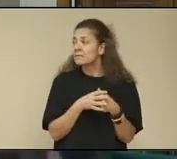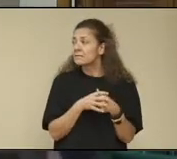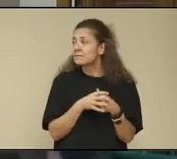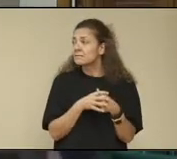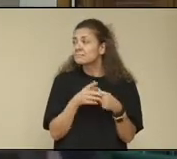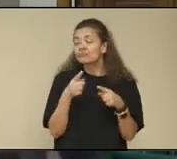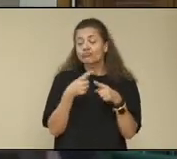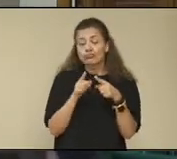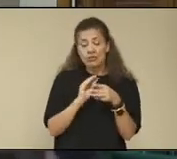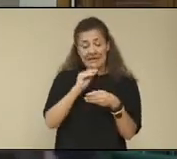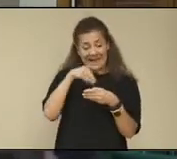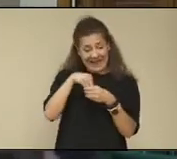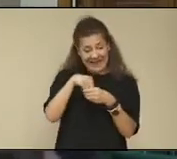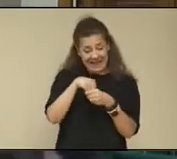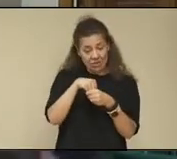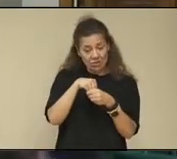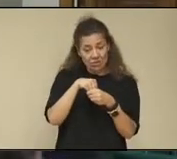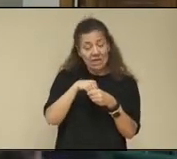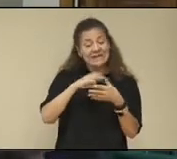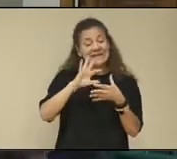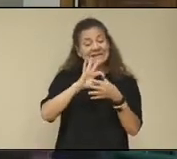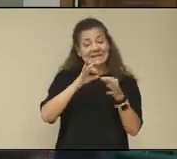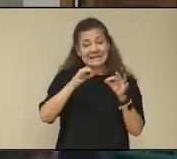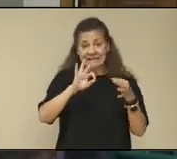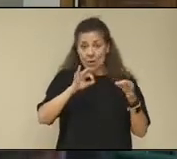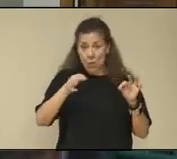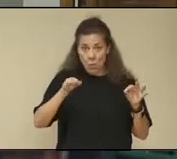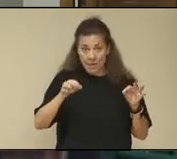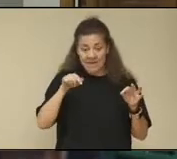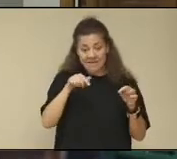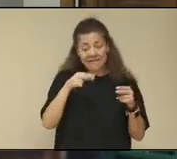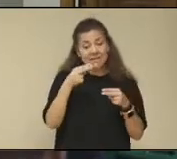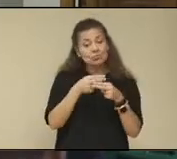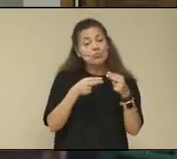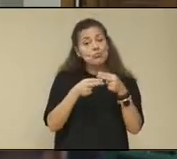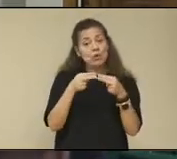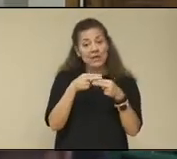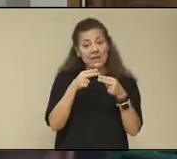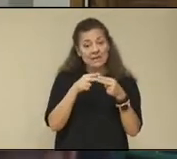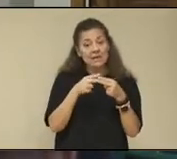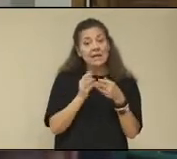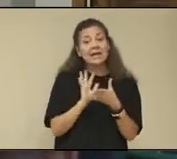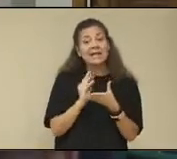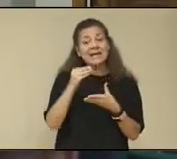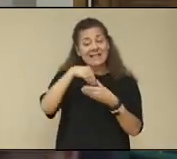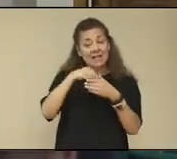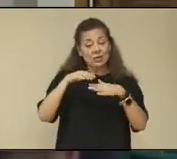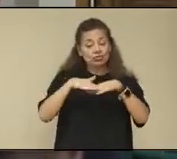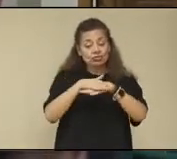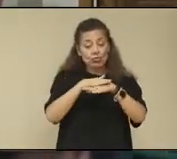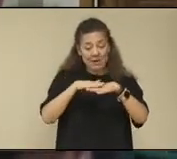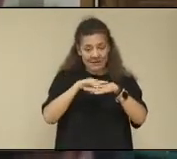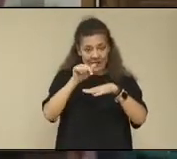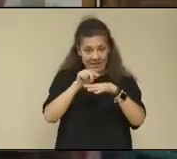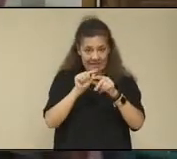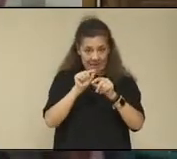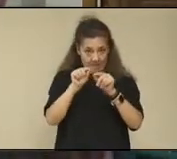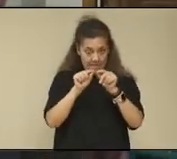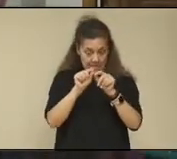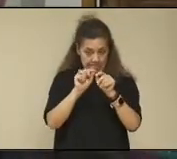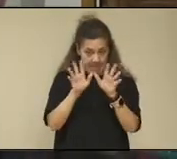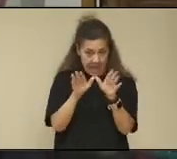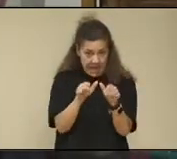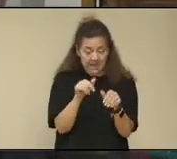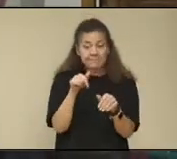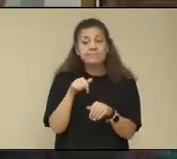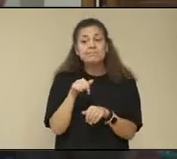que dentro de lo que son las secuencias, digamos, de las proteínas que se expresan en superficie del parásito,